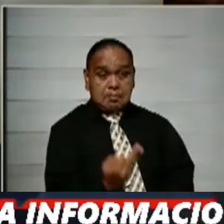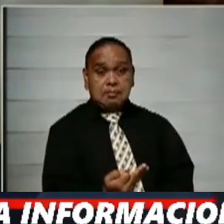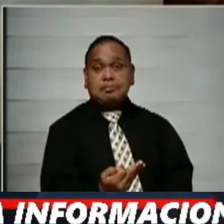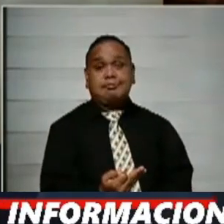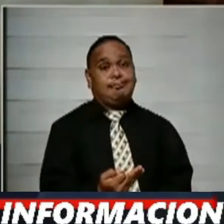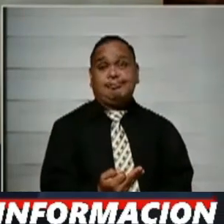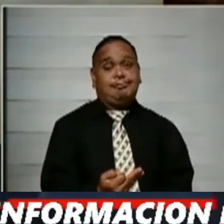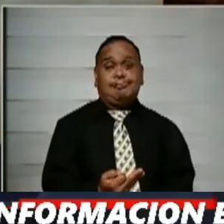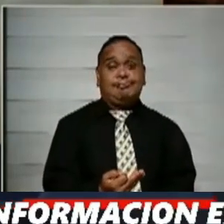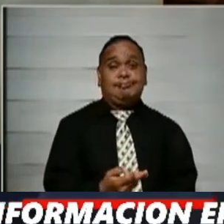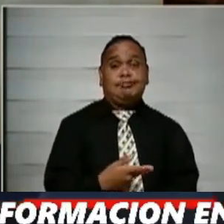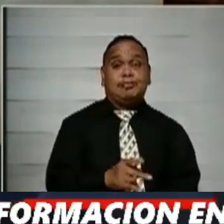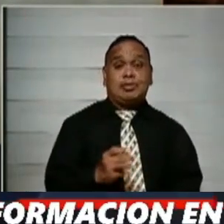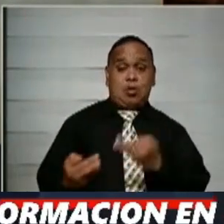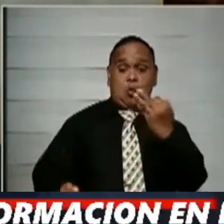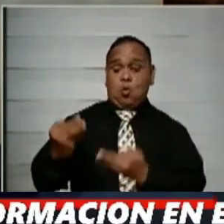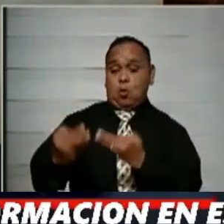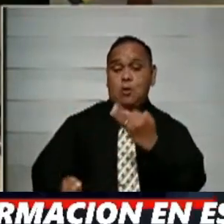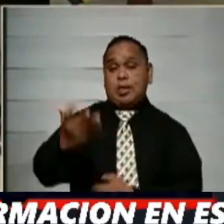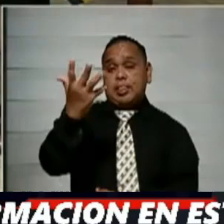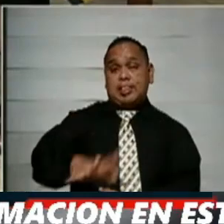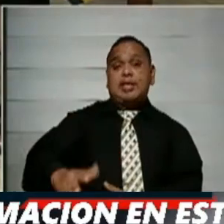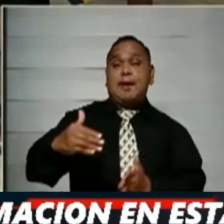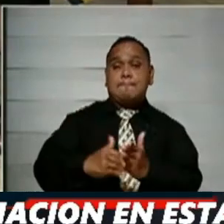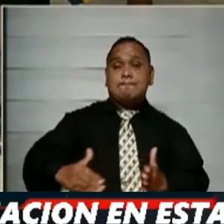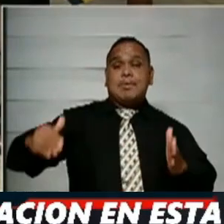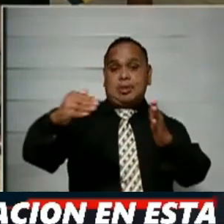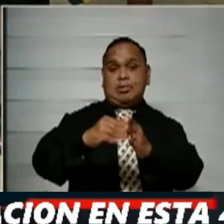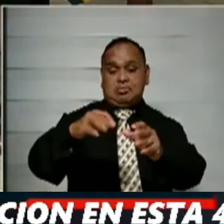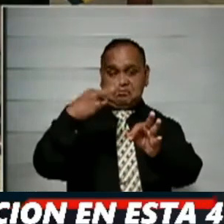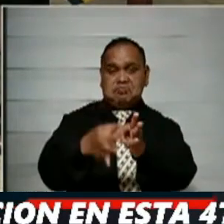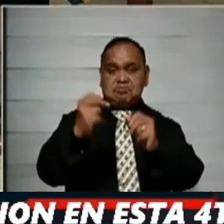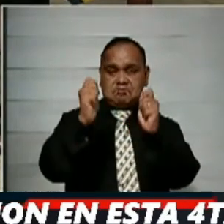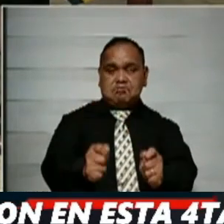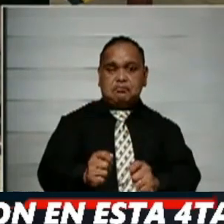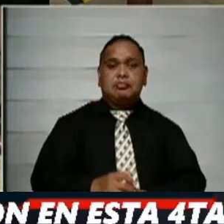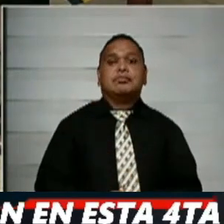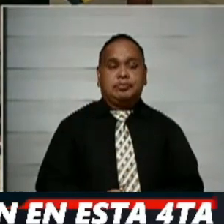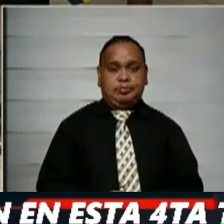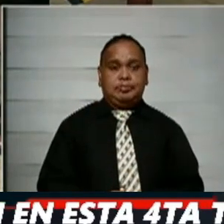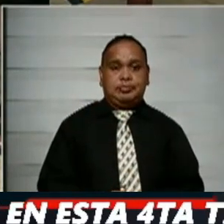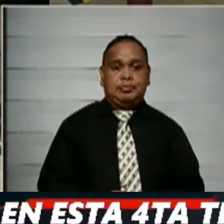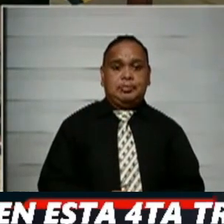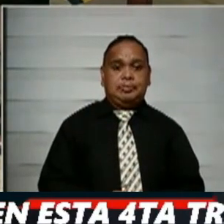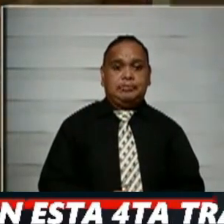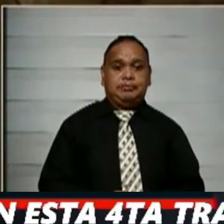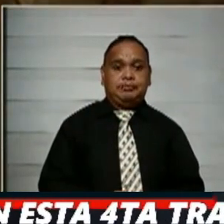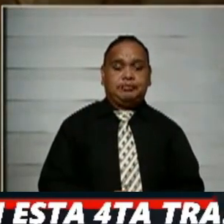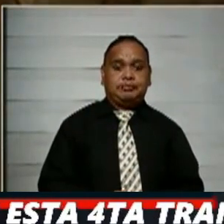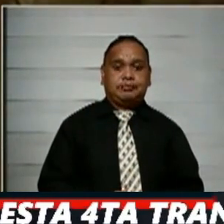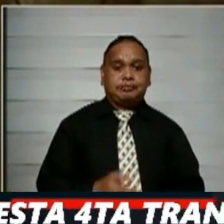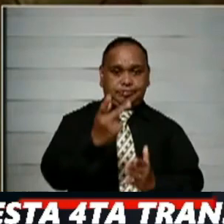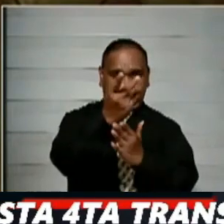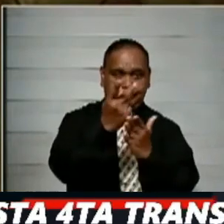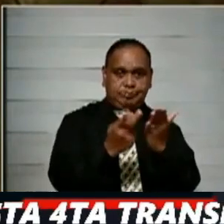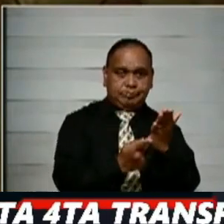que son 10 millones lo que hay que pagar, ese punto. Pero en el reportaje que hace Loret, hace puntualmente el señalamiento